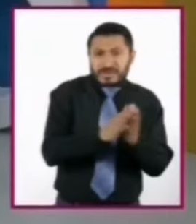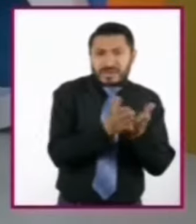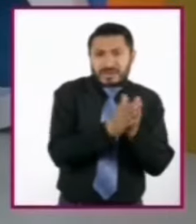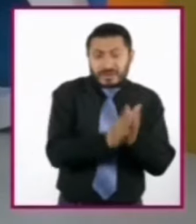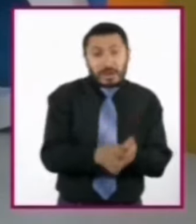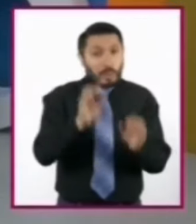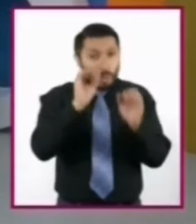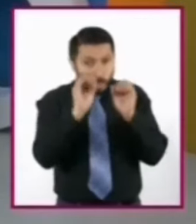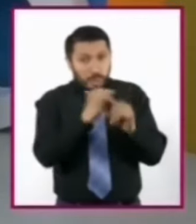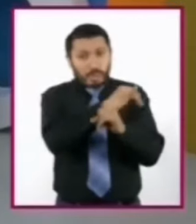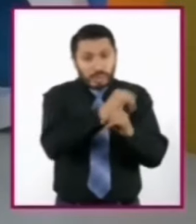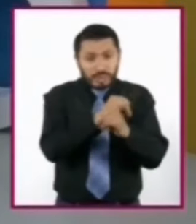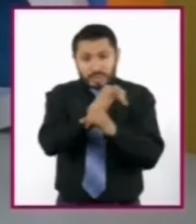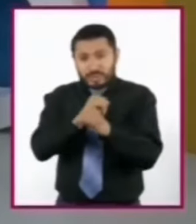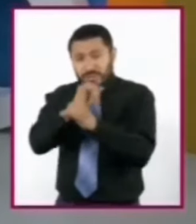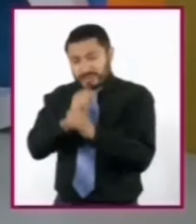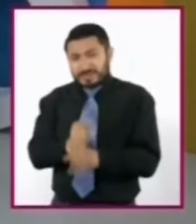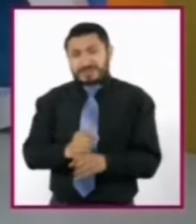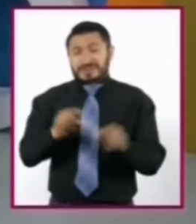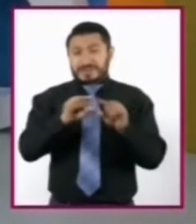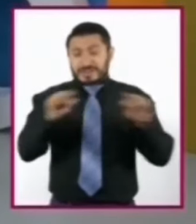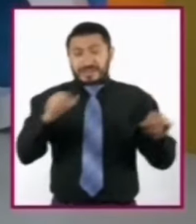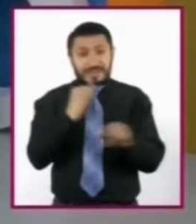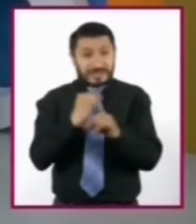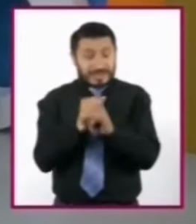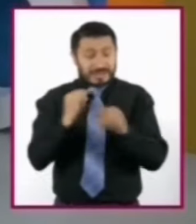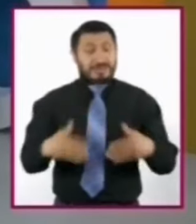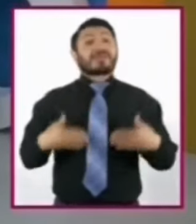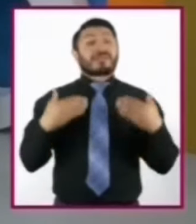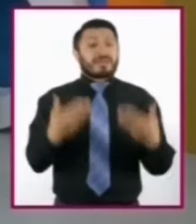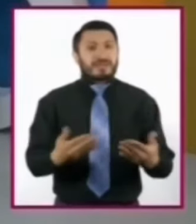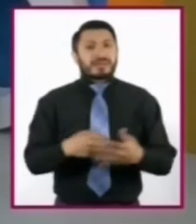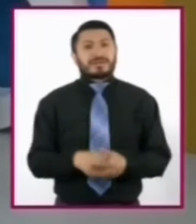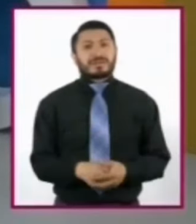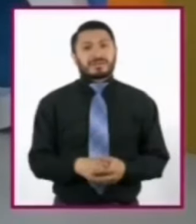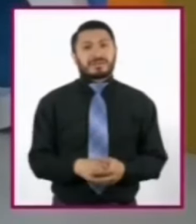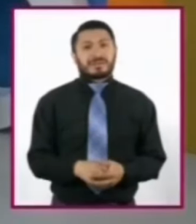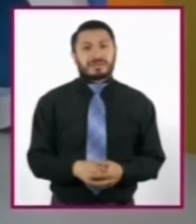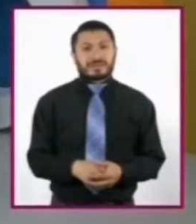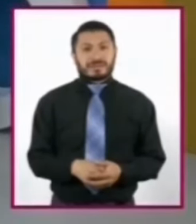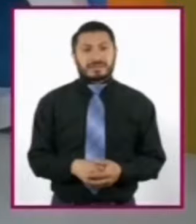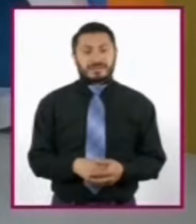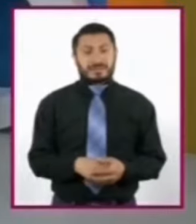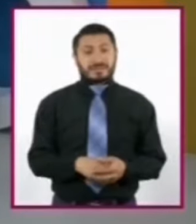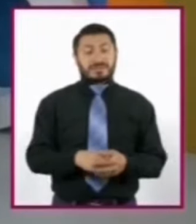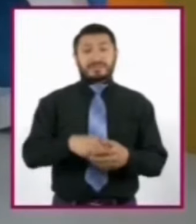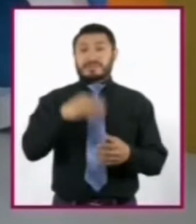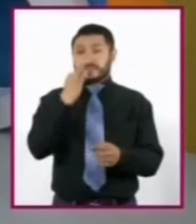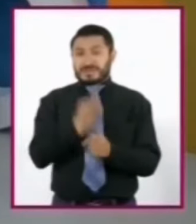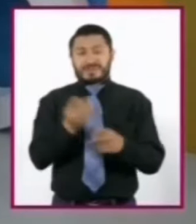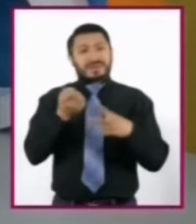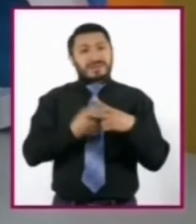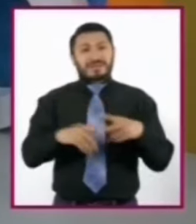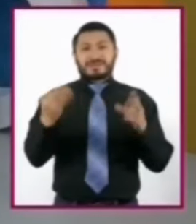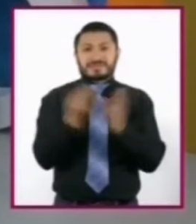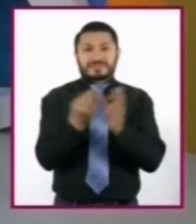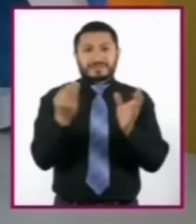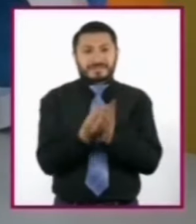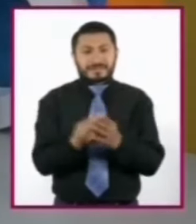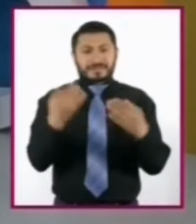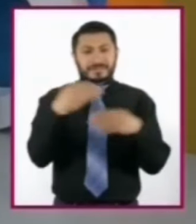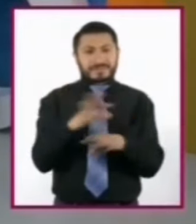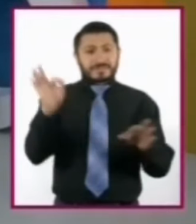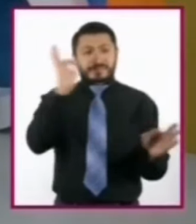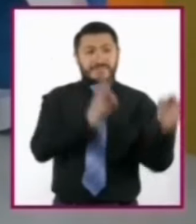también investigar en páginas confiables de Internet. Ha llegado la hora de iniciar nuestra sesión de